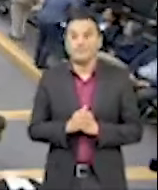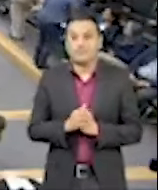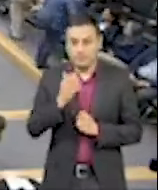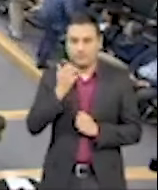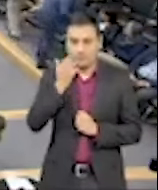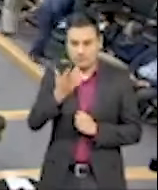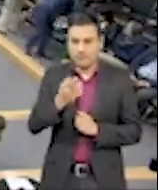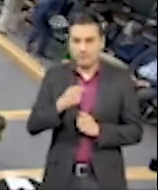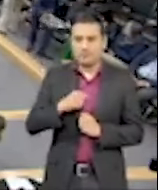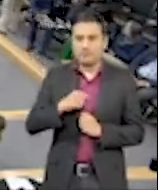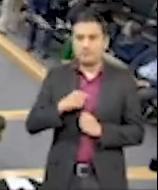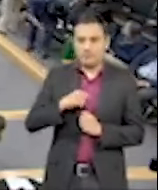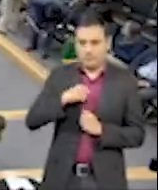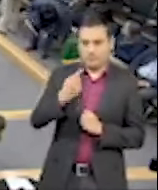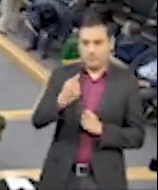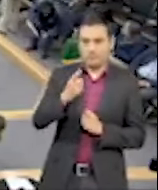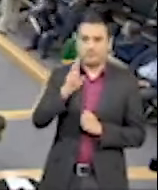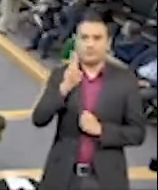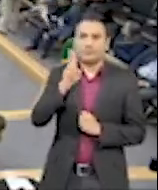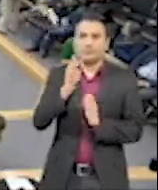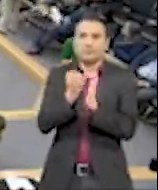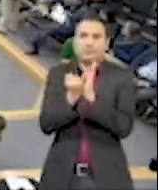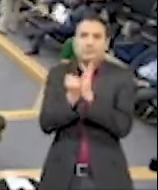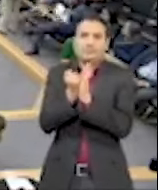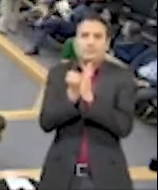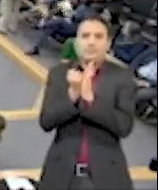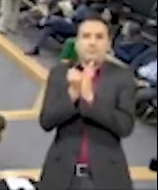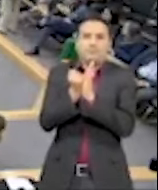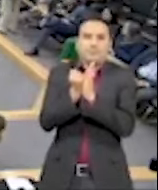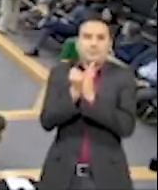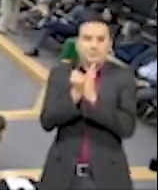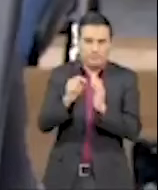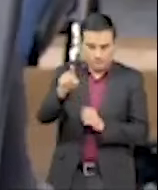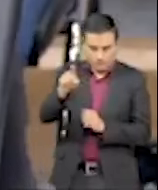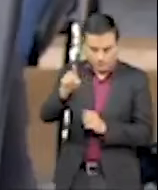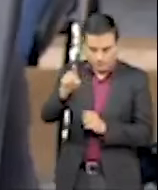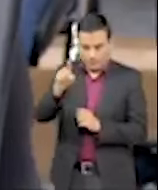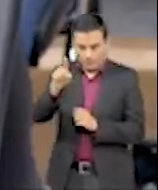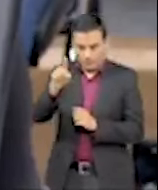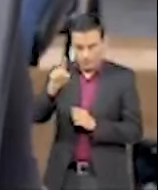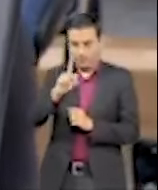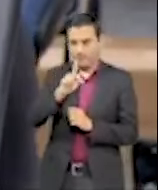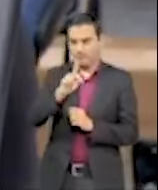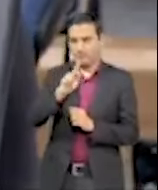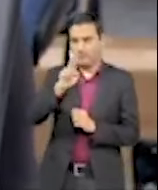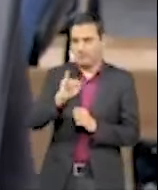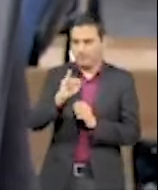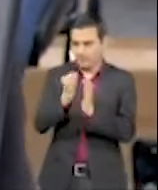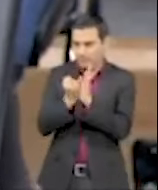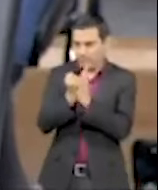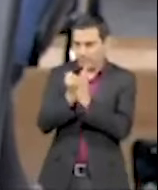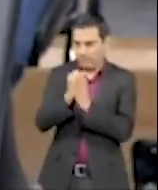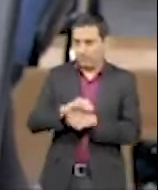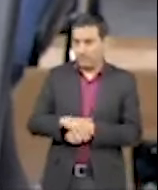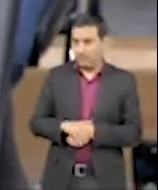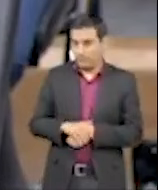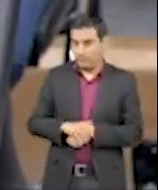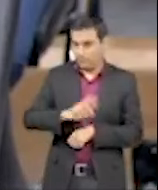al representante del Partido Revolucionario Institucional. Recordarle que